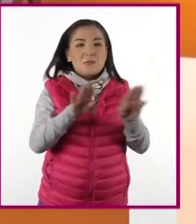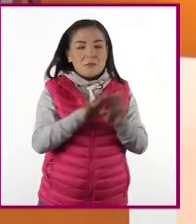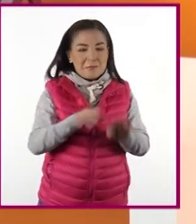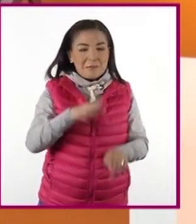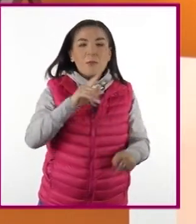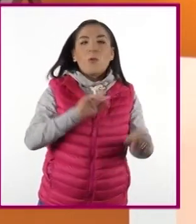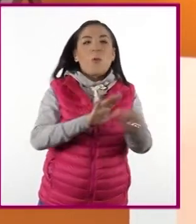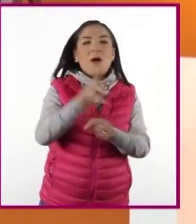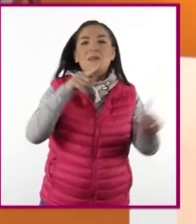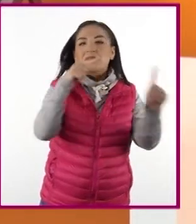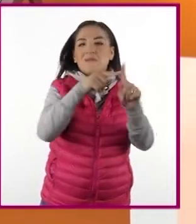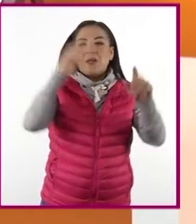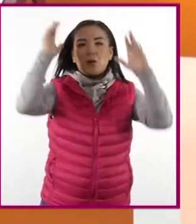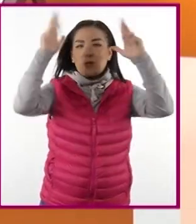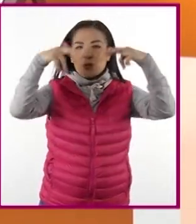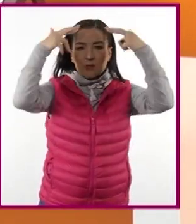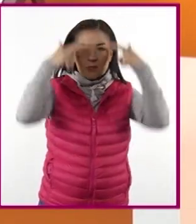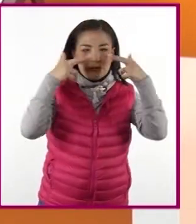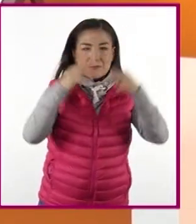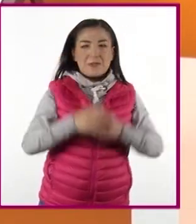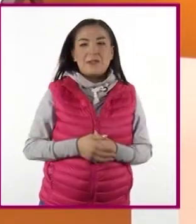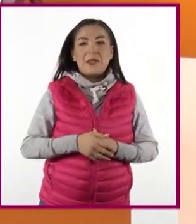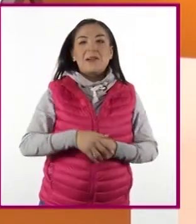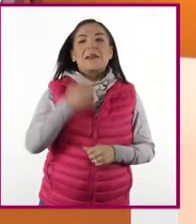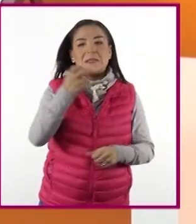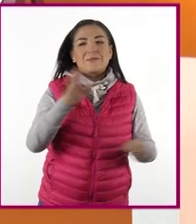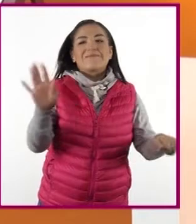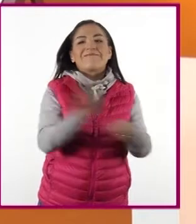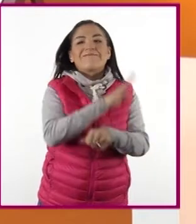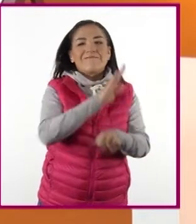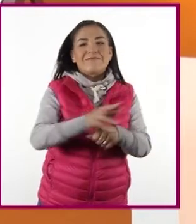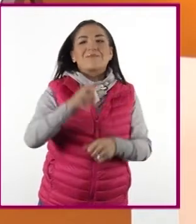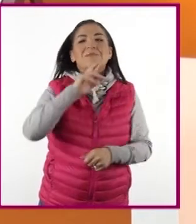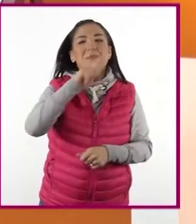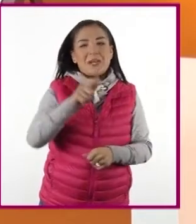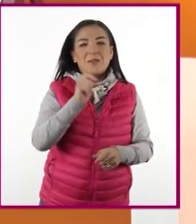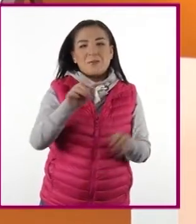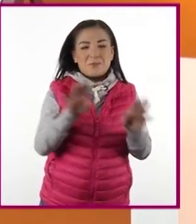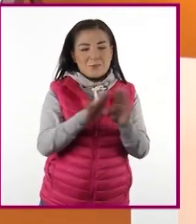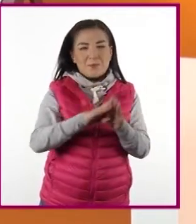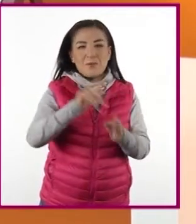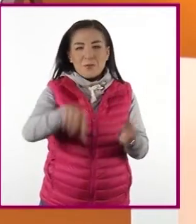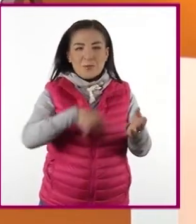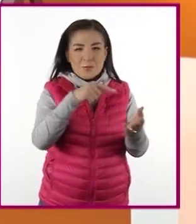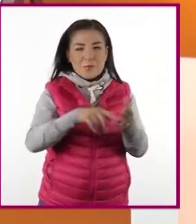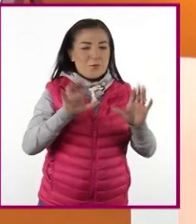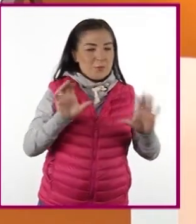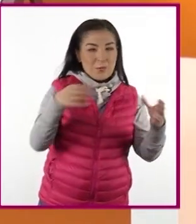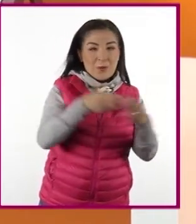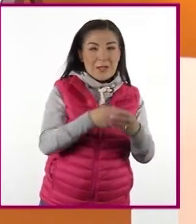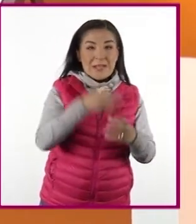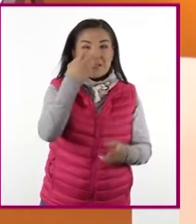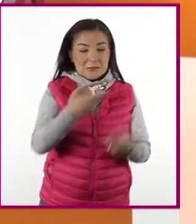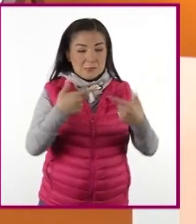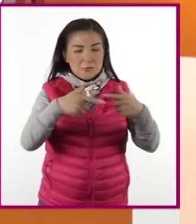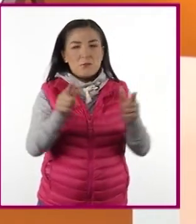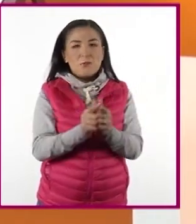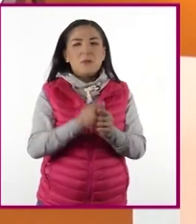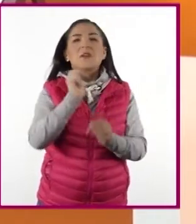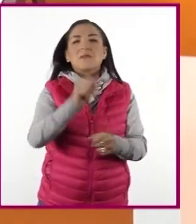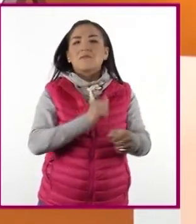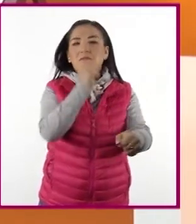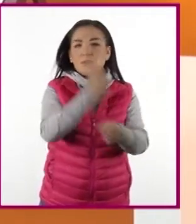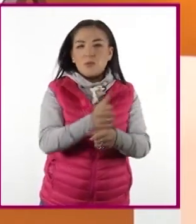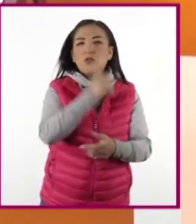específicas de la corona, pero era el principal beneficiario del sistema colonial. Dicho grupo residía en las